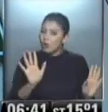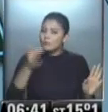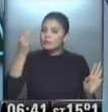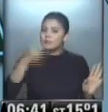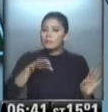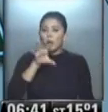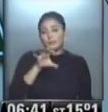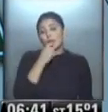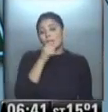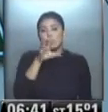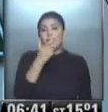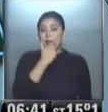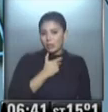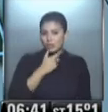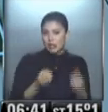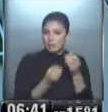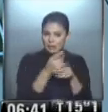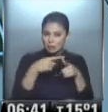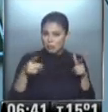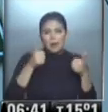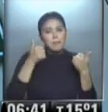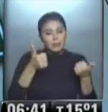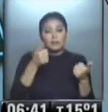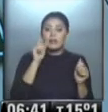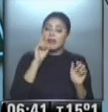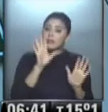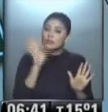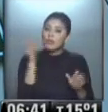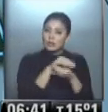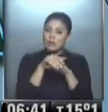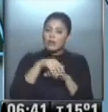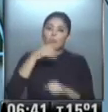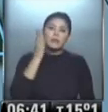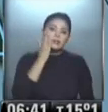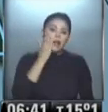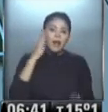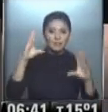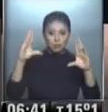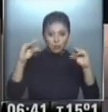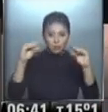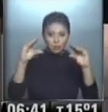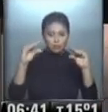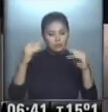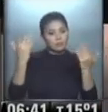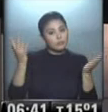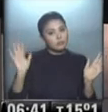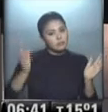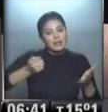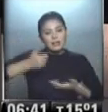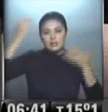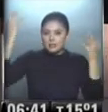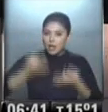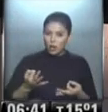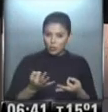mañana Mendoza, por ejemplo, está despejado. Pero queridísimos amigos, llegando el atardecer, la noche, hay probabilidad